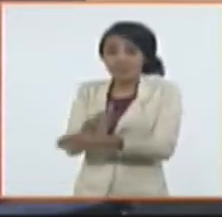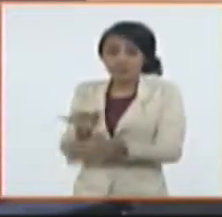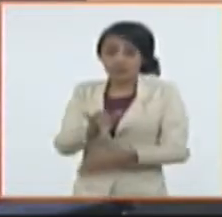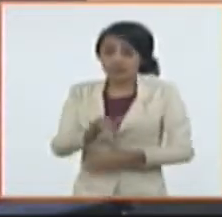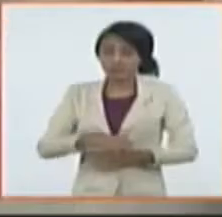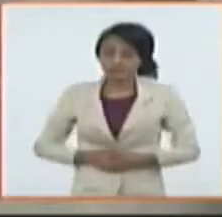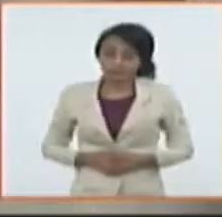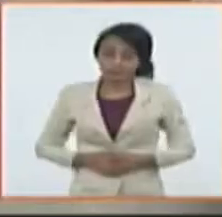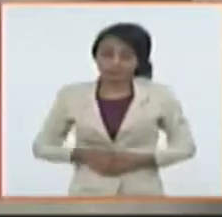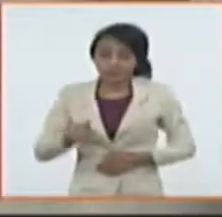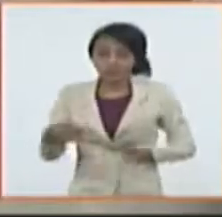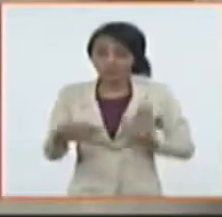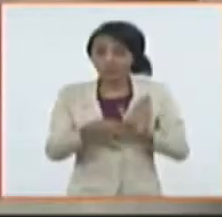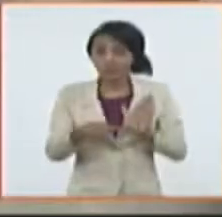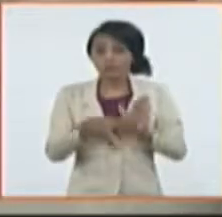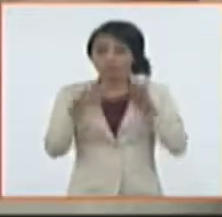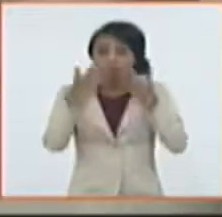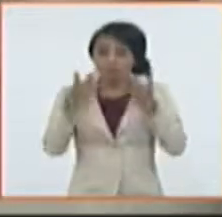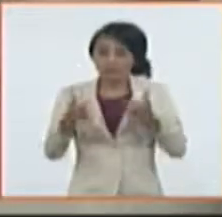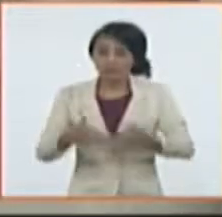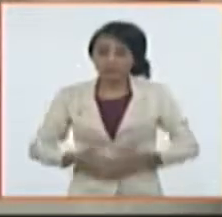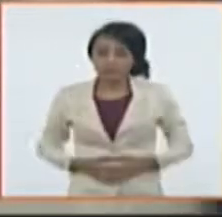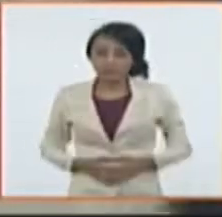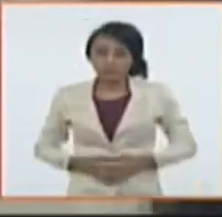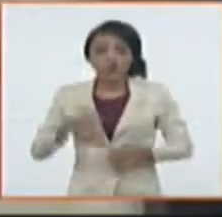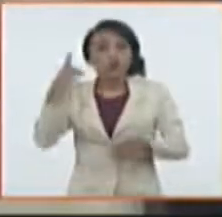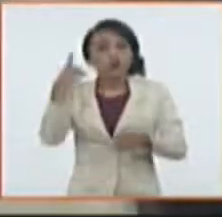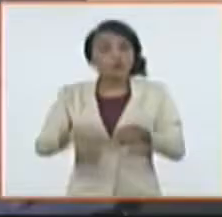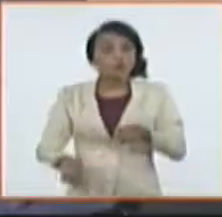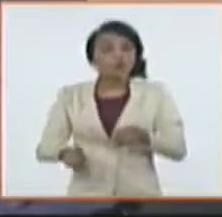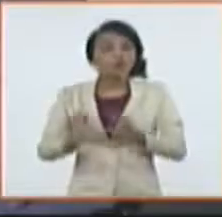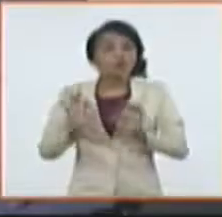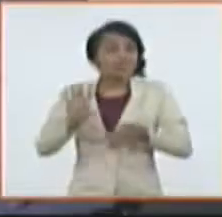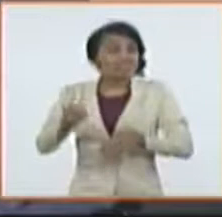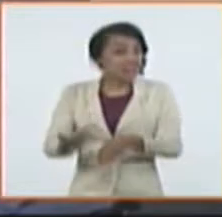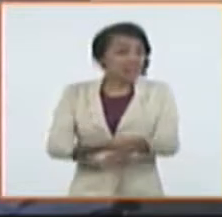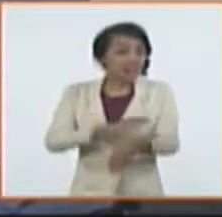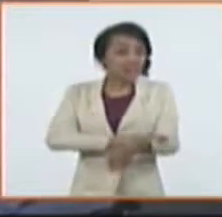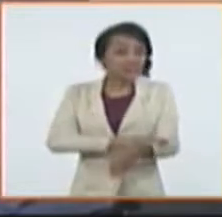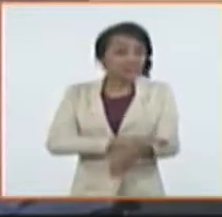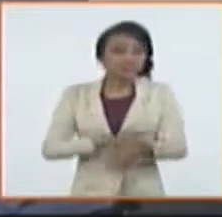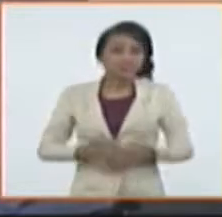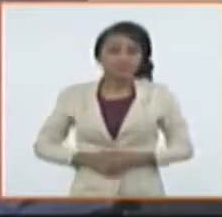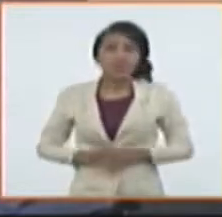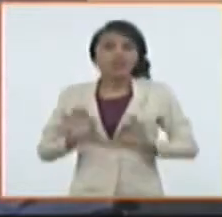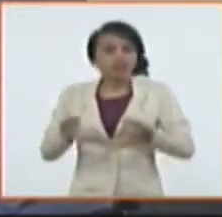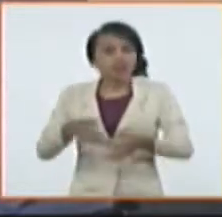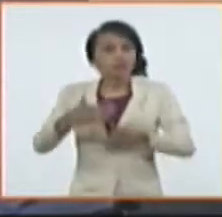Entonces ese es un elemento que tenemos que tener en cuenta. Y lo otro es lo que les comentaba anteriormente, aunque haya pandemia no podemos desmontar los